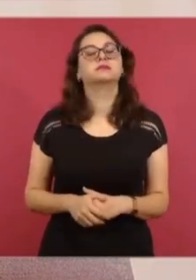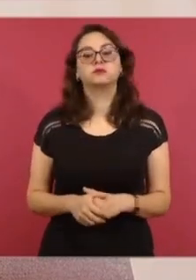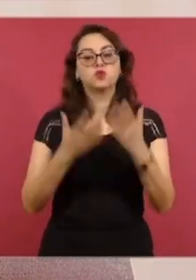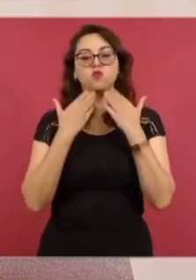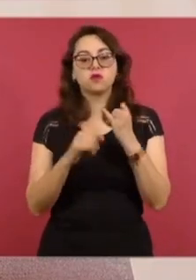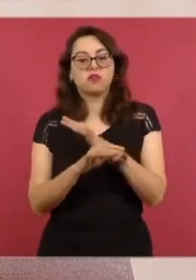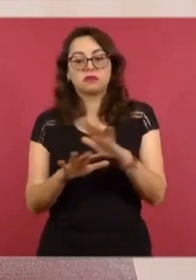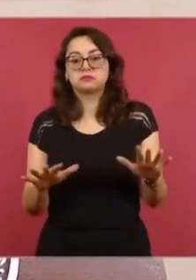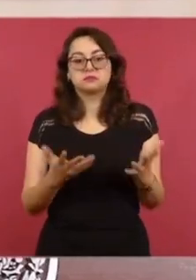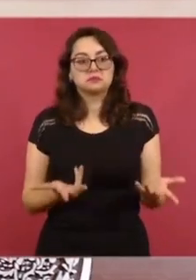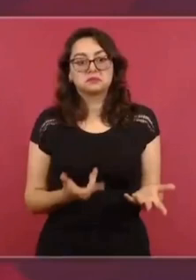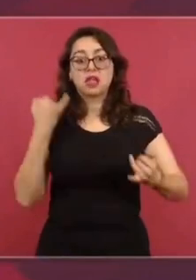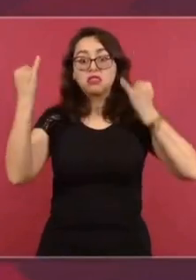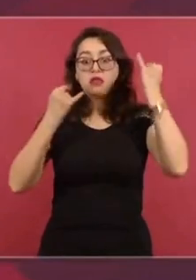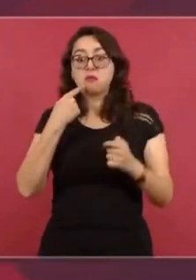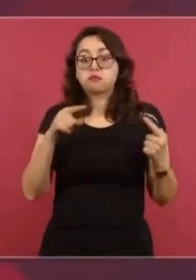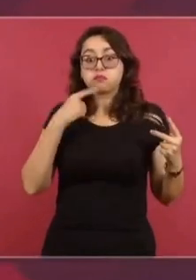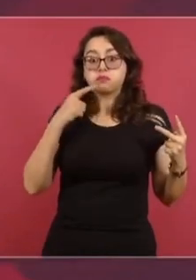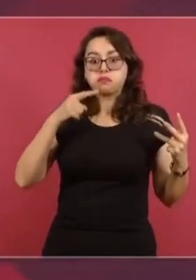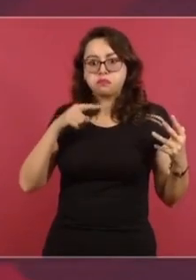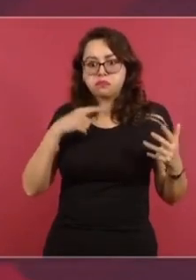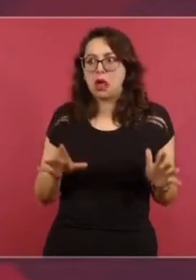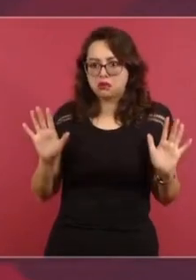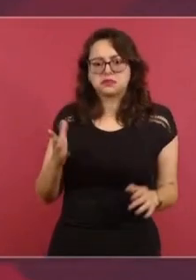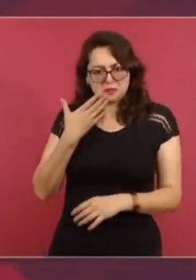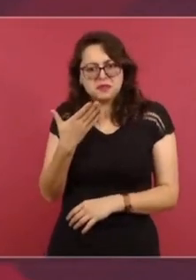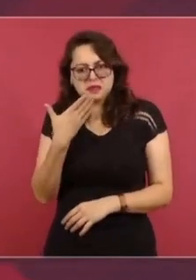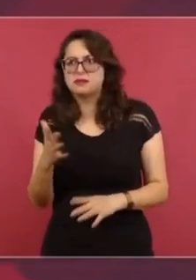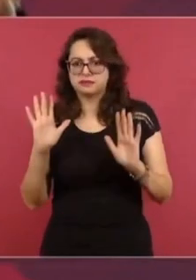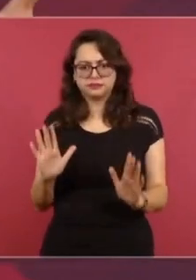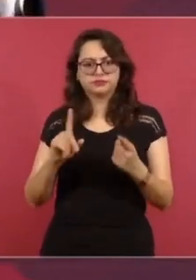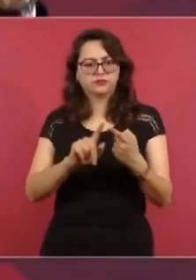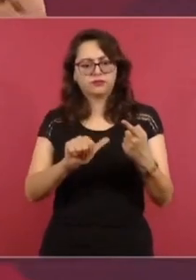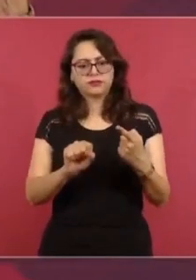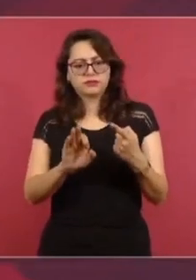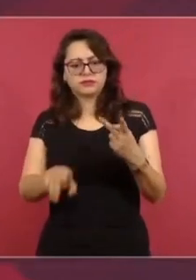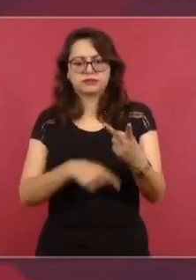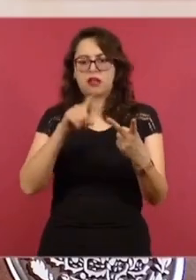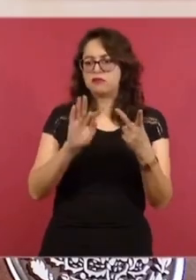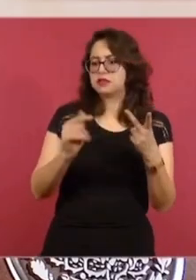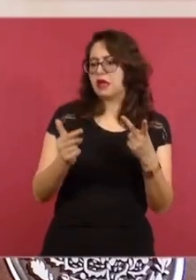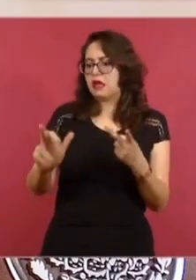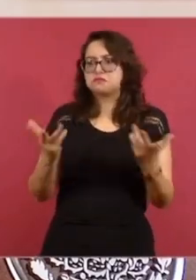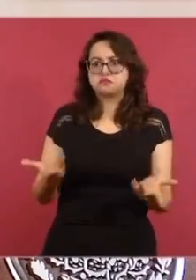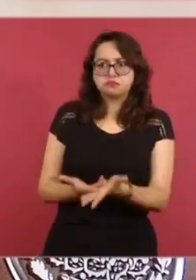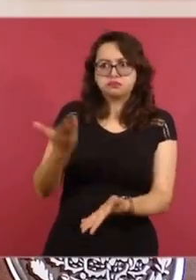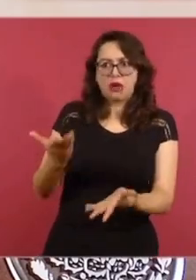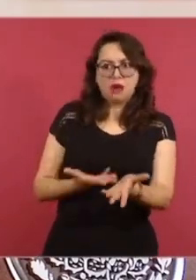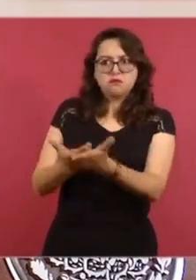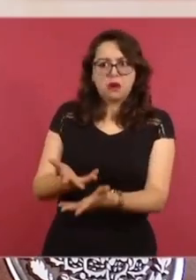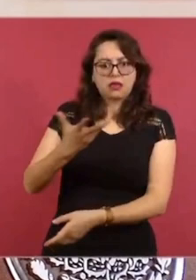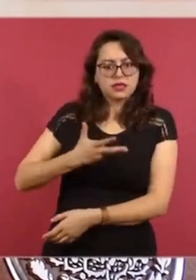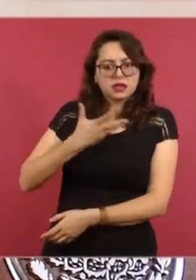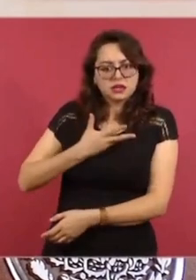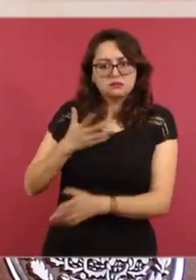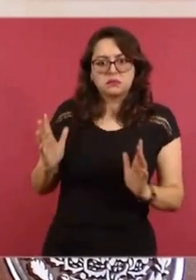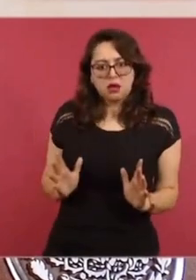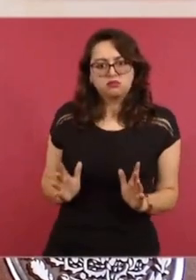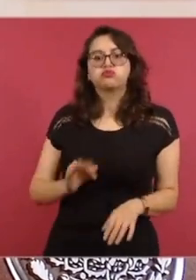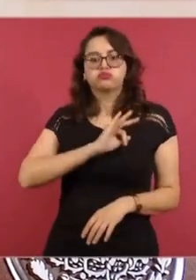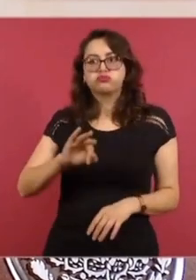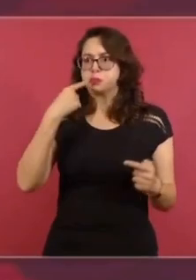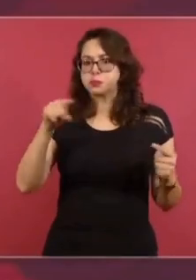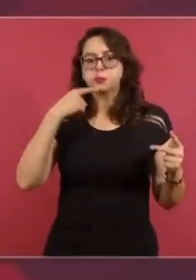sobre eso. Pero si existe la auditoría y hay anomalías, todos los servidores públicos tienen la instrucción de presentar